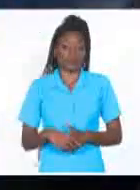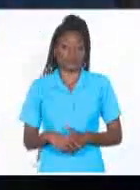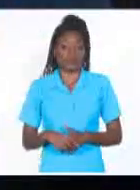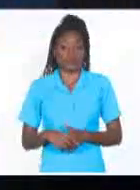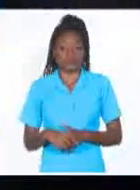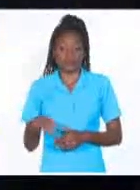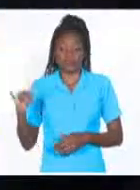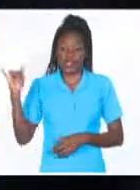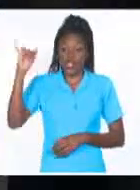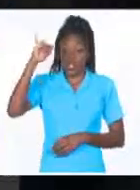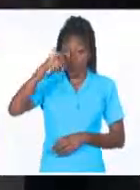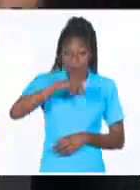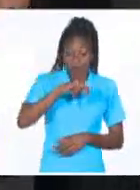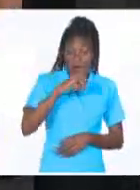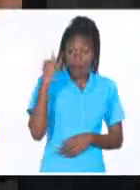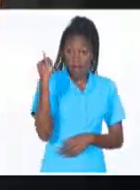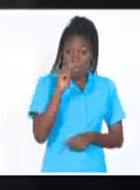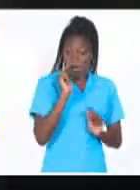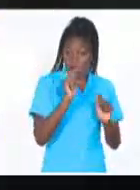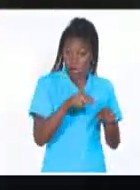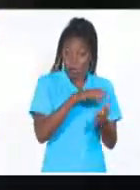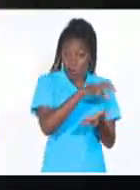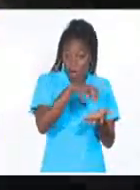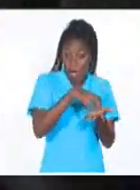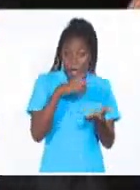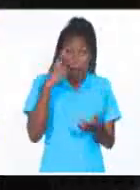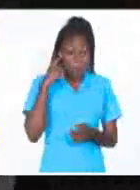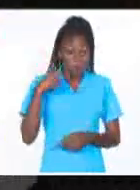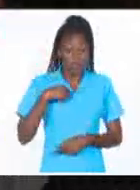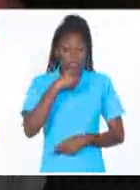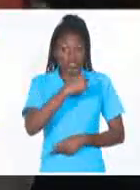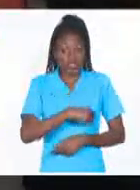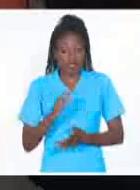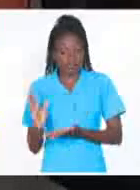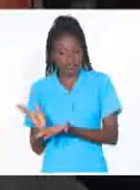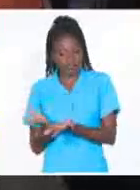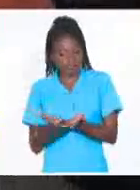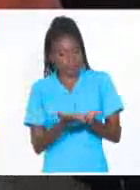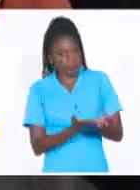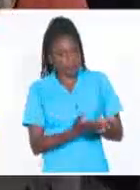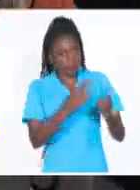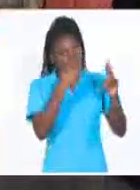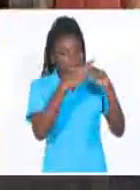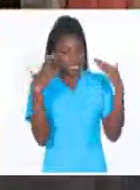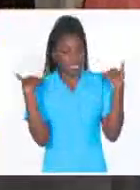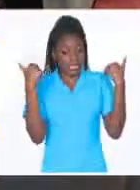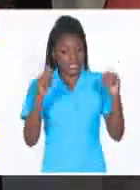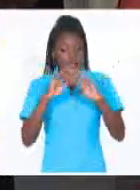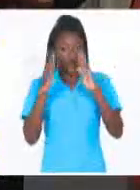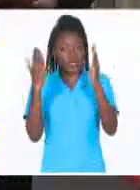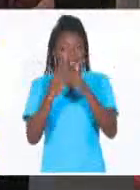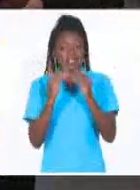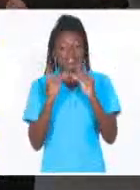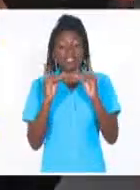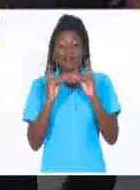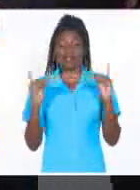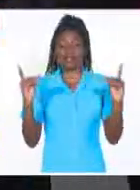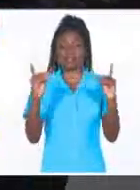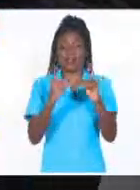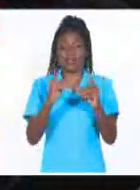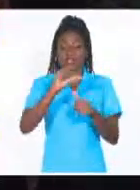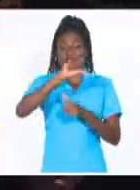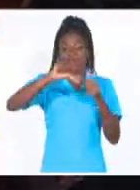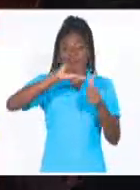Aeropuerto Internacional de Pudong, en Shanghái, acudieron a recibirlo Cai Wei, director general del Departamento de América y el Caribe